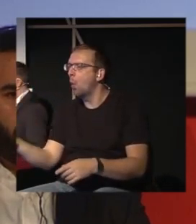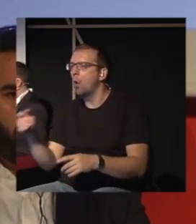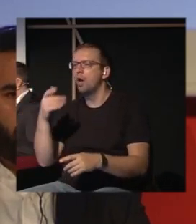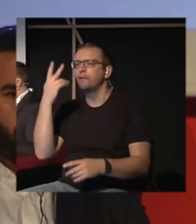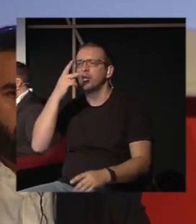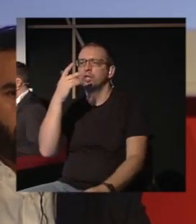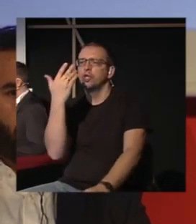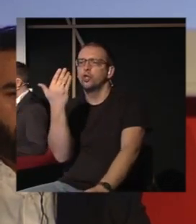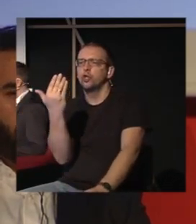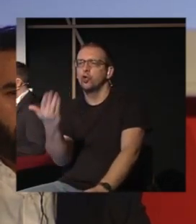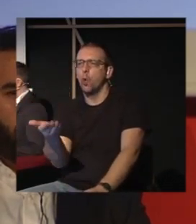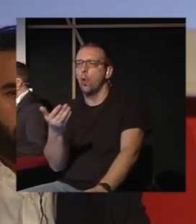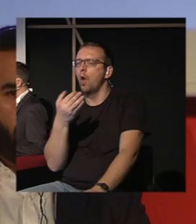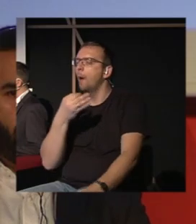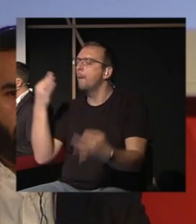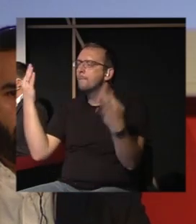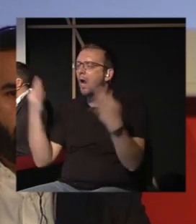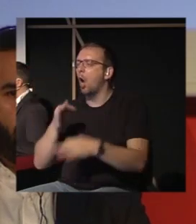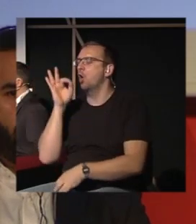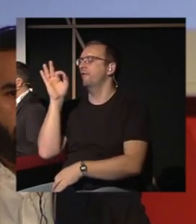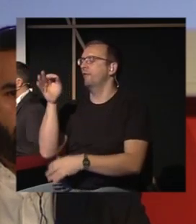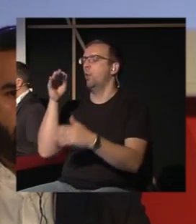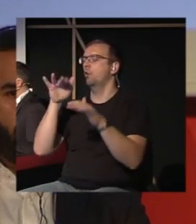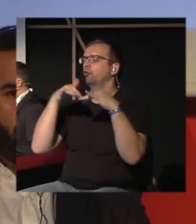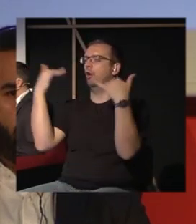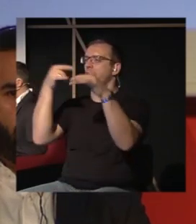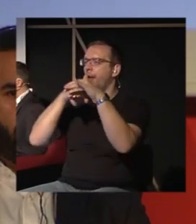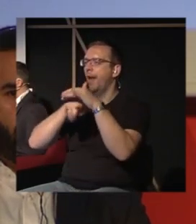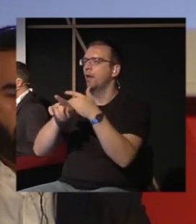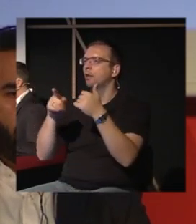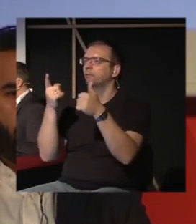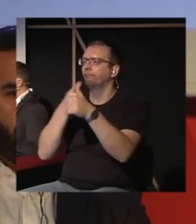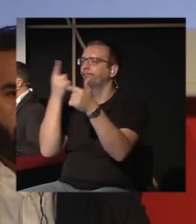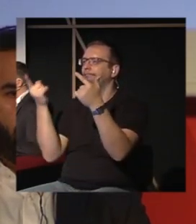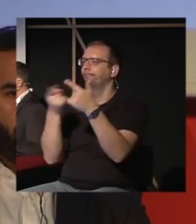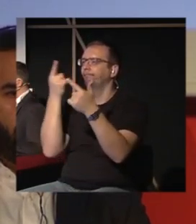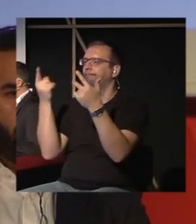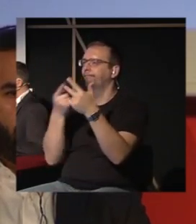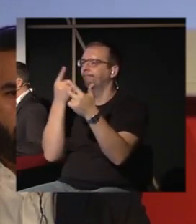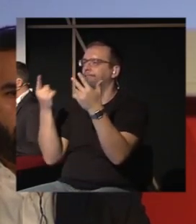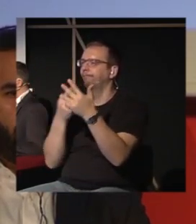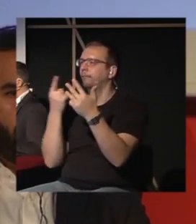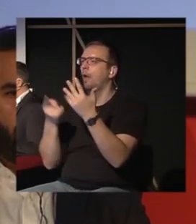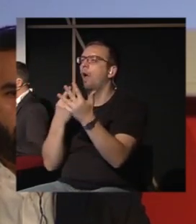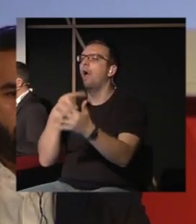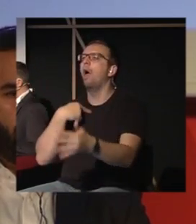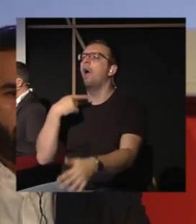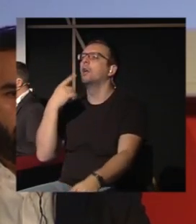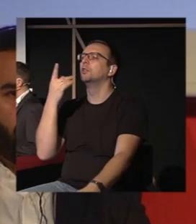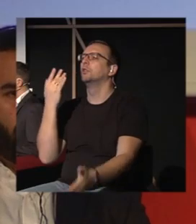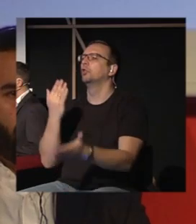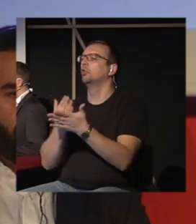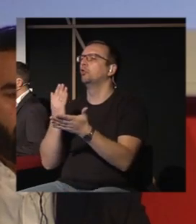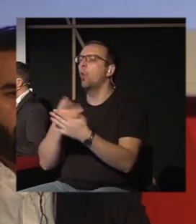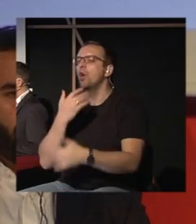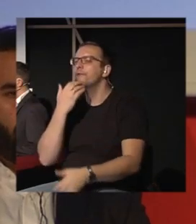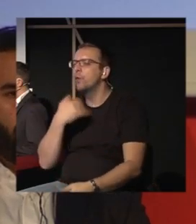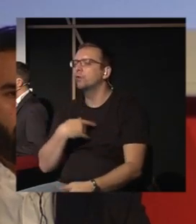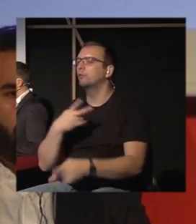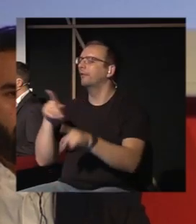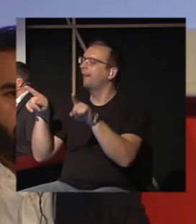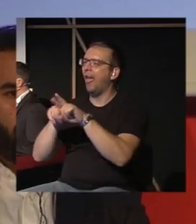querer venir al estadio, de luchar porque lo tratemos de la misma manera y que no tenga que salvar estas barreras,